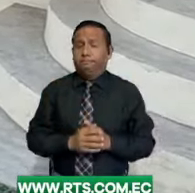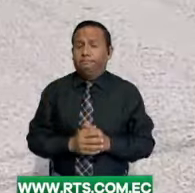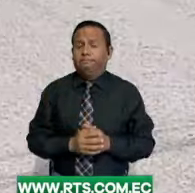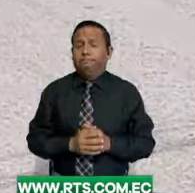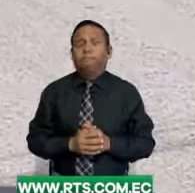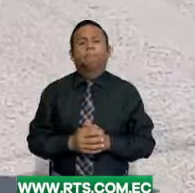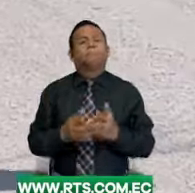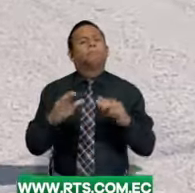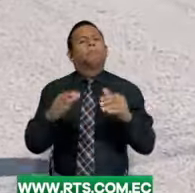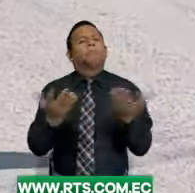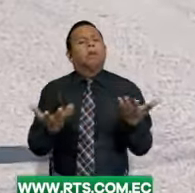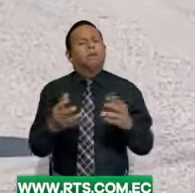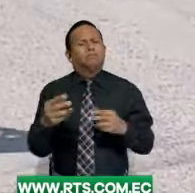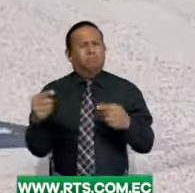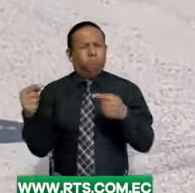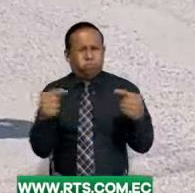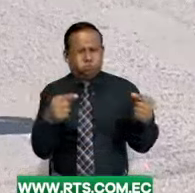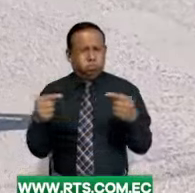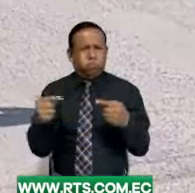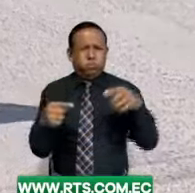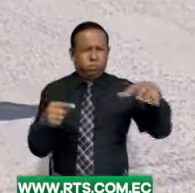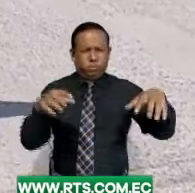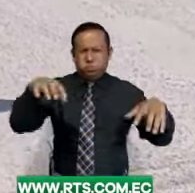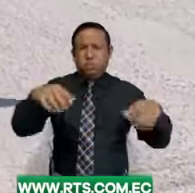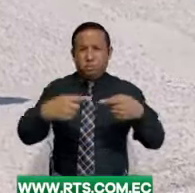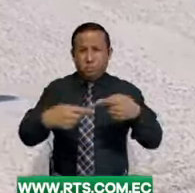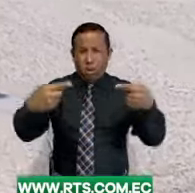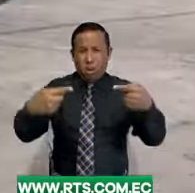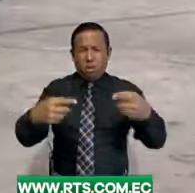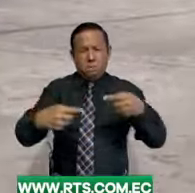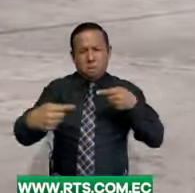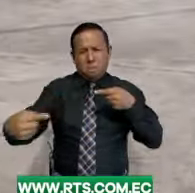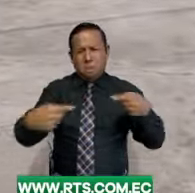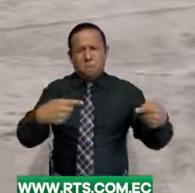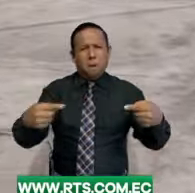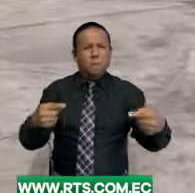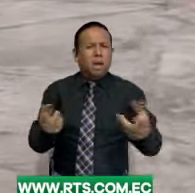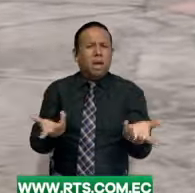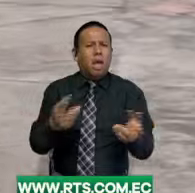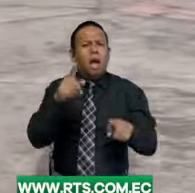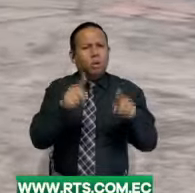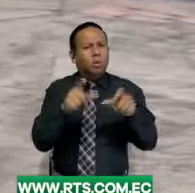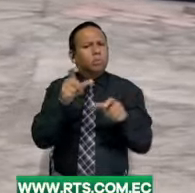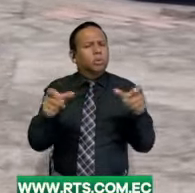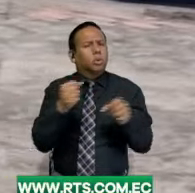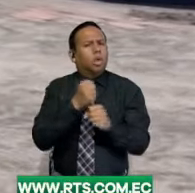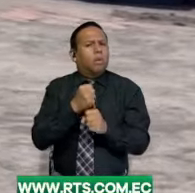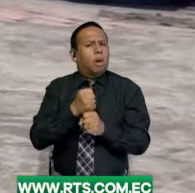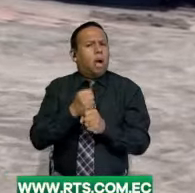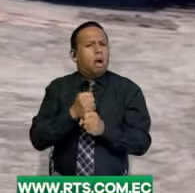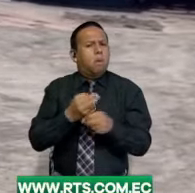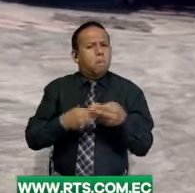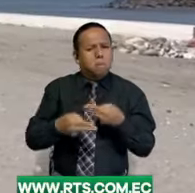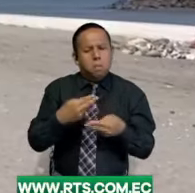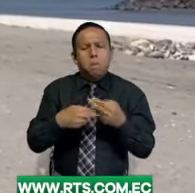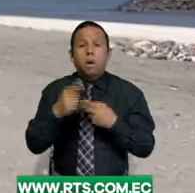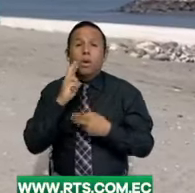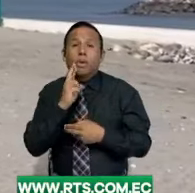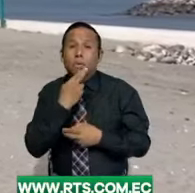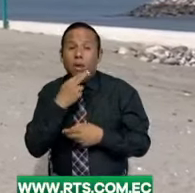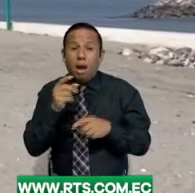mar. En medio de esta guerra entre estos bandos que se han fraccionado están los que viven del comercio y la venta de comidas a los miles de turistas